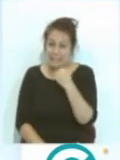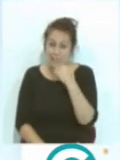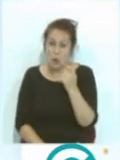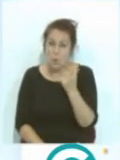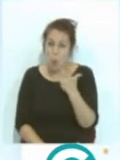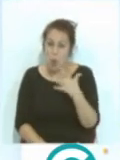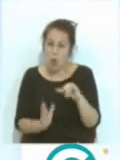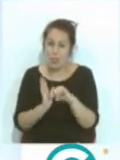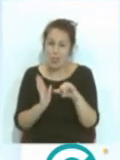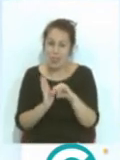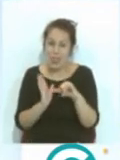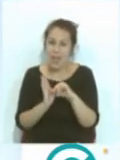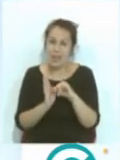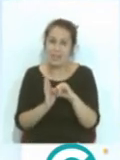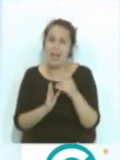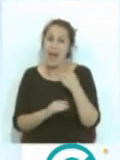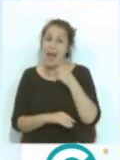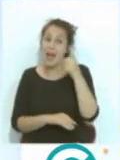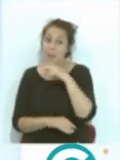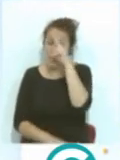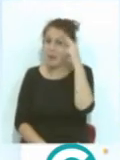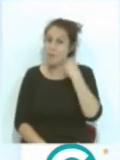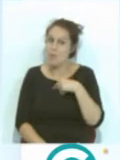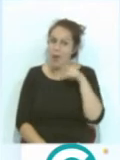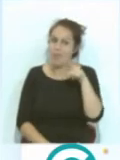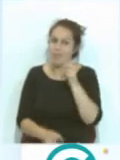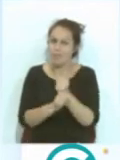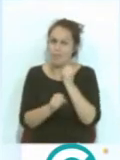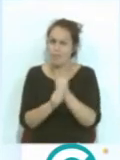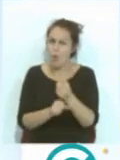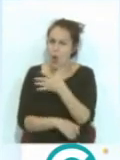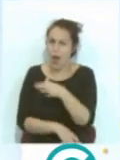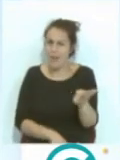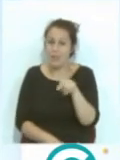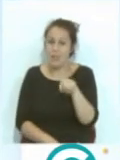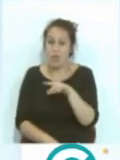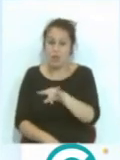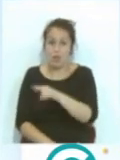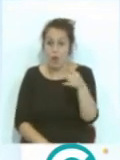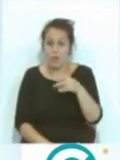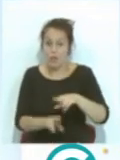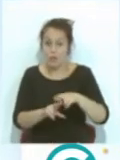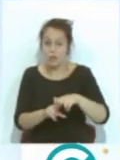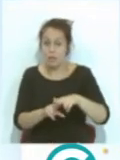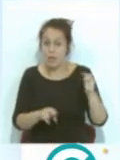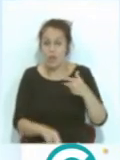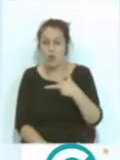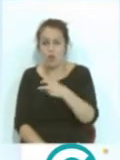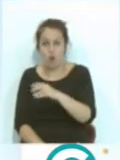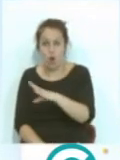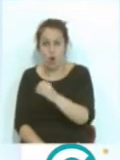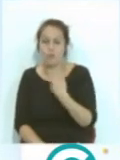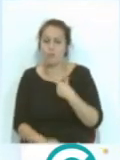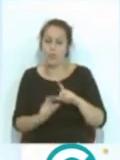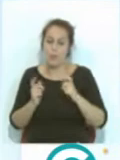a acercarse a esa versión de Valdebebas, donde ofreció un gran rendimiento con esa dupla de Choco y Negredo arriba y con el resto